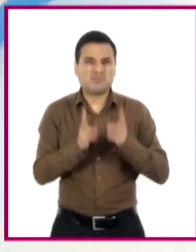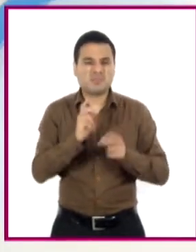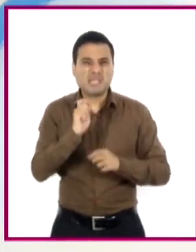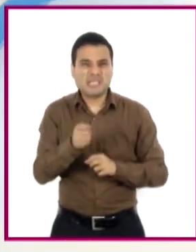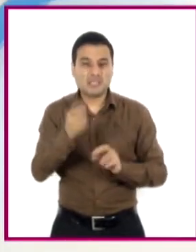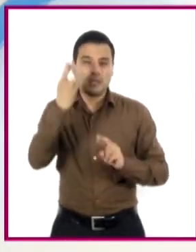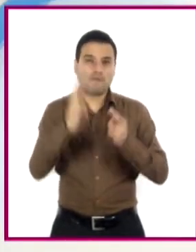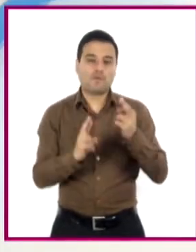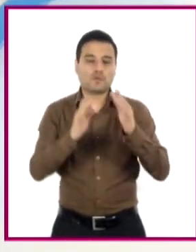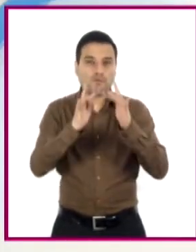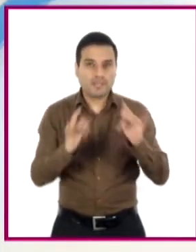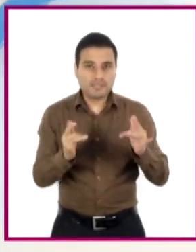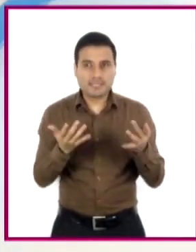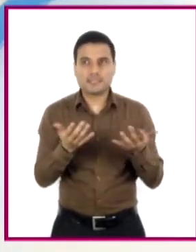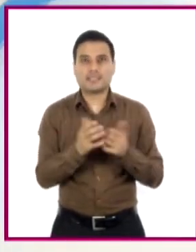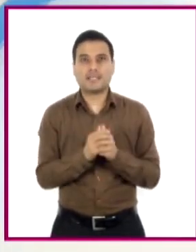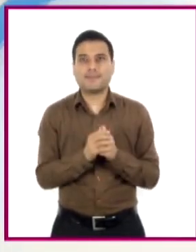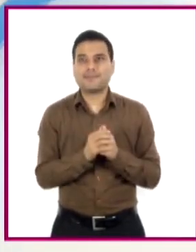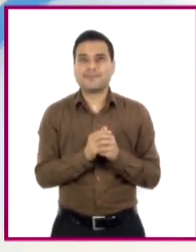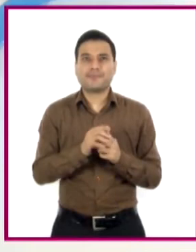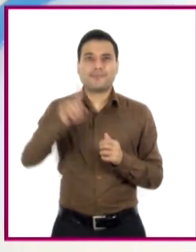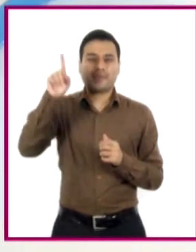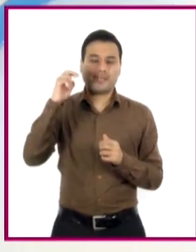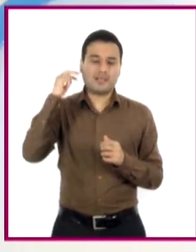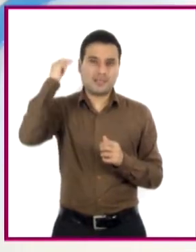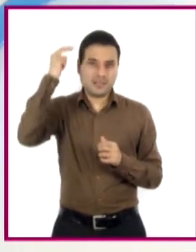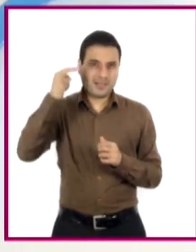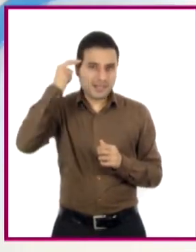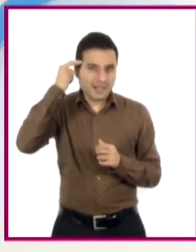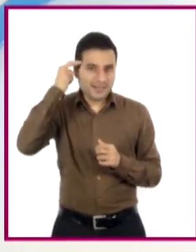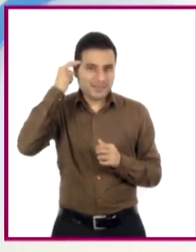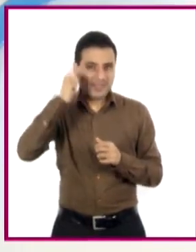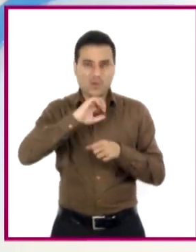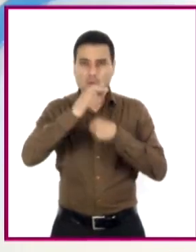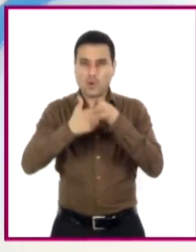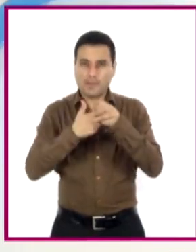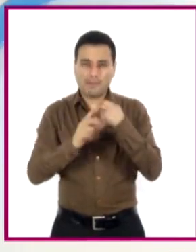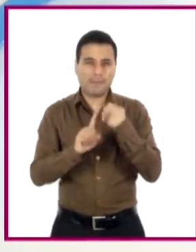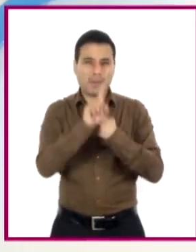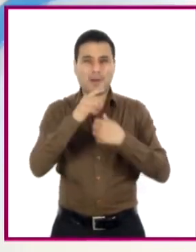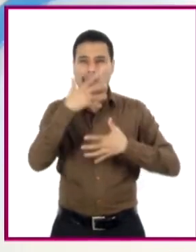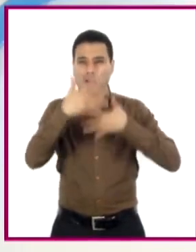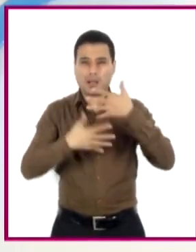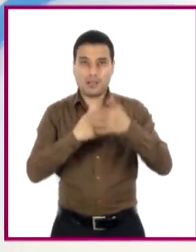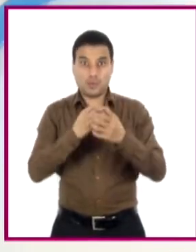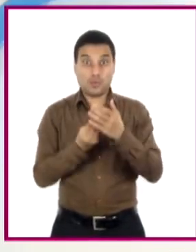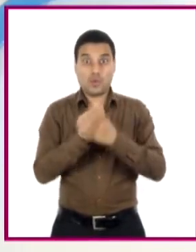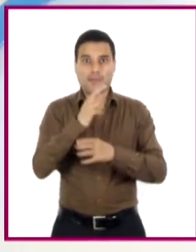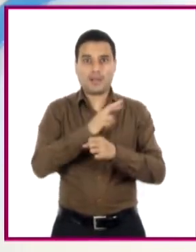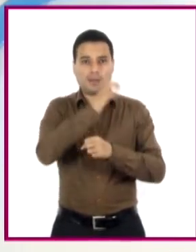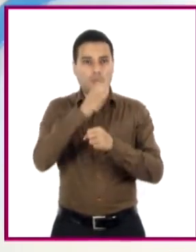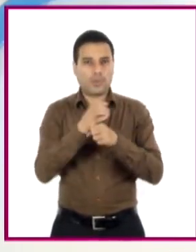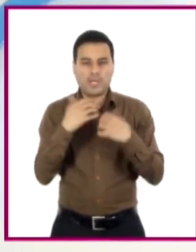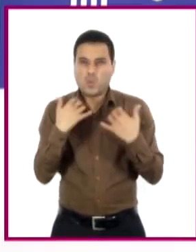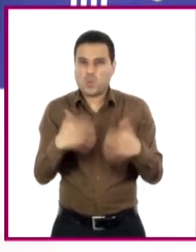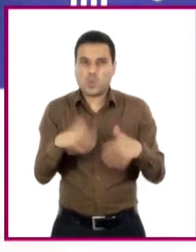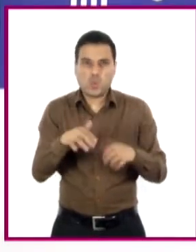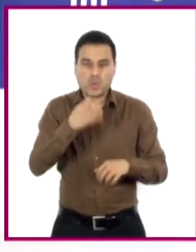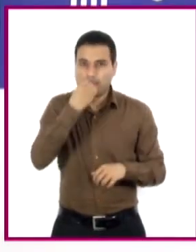Revolución Francesa, de la crisis de la monarquía europea y de la República como una novedosa forma de